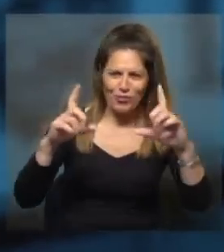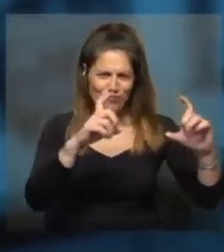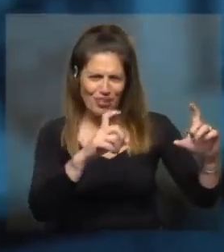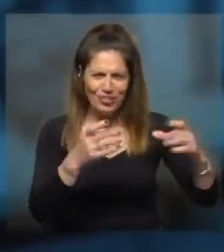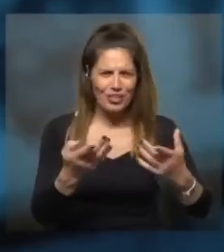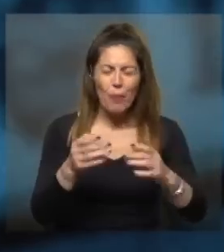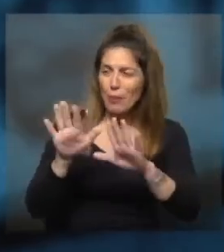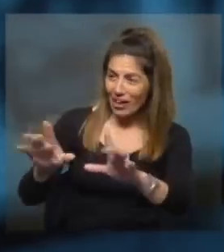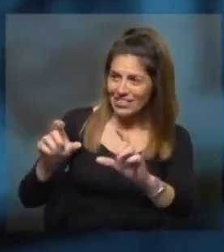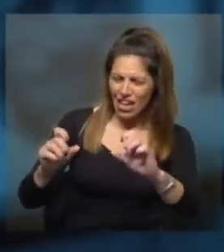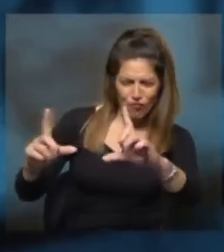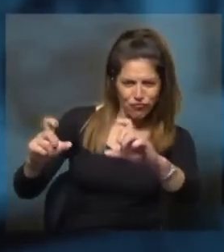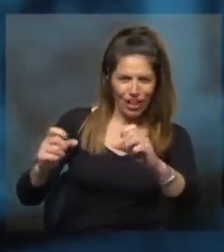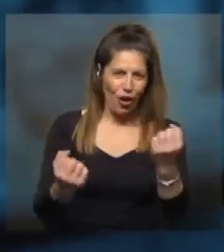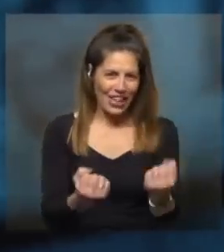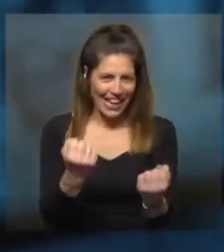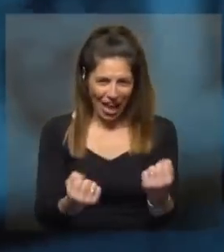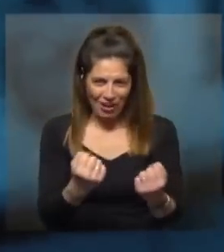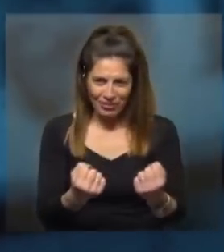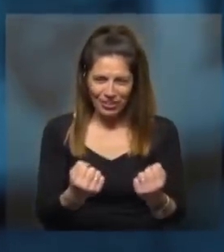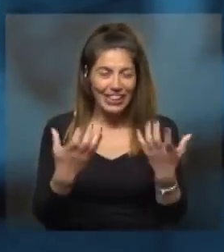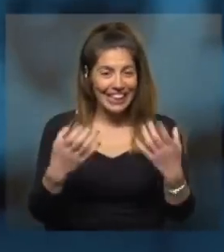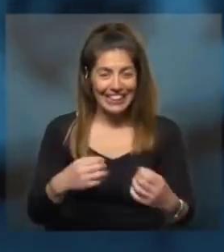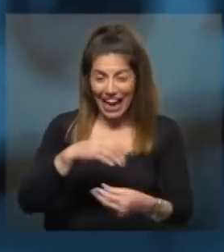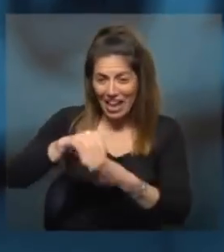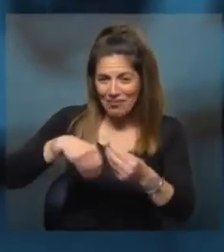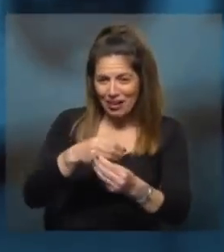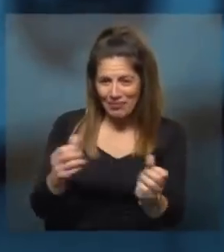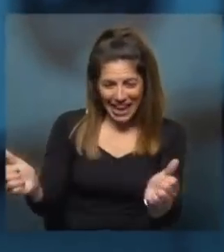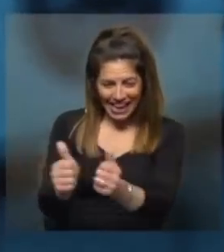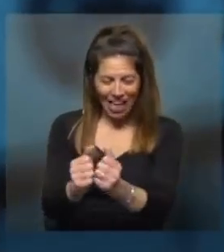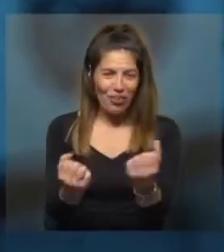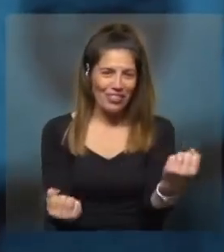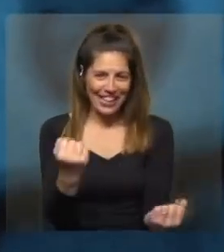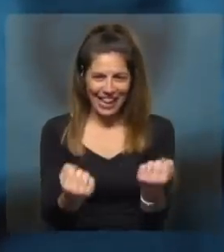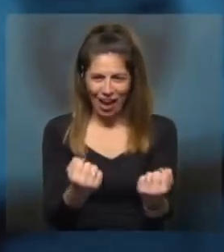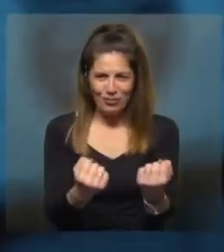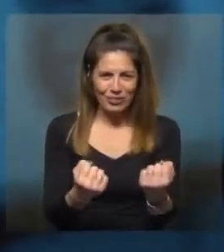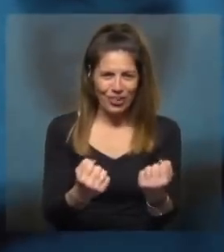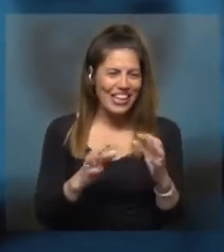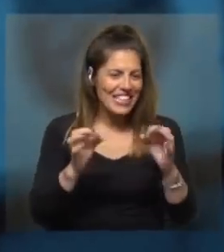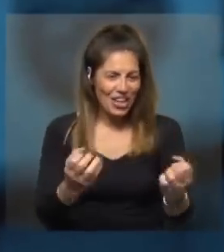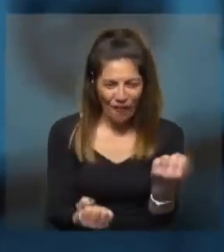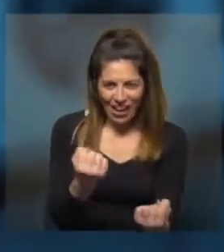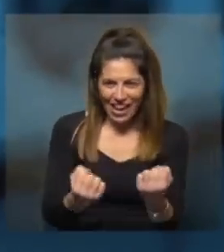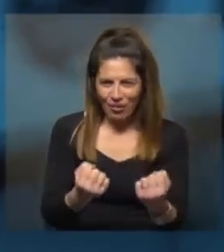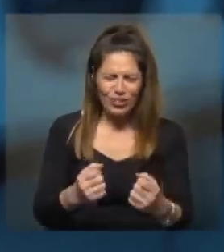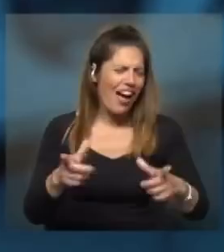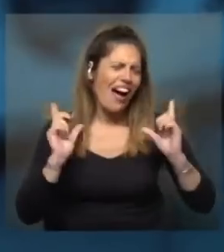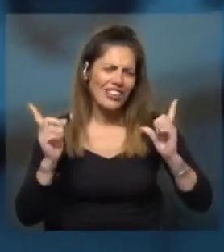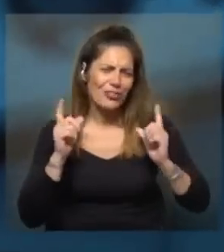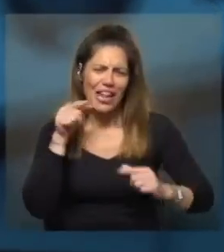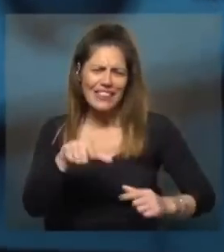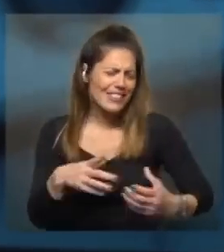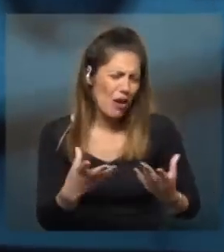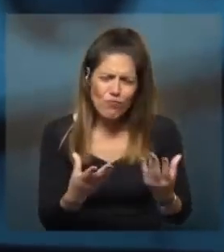Pónganse ahí con el auto él quería sacarnos fotos a la familia con el auto entendés que llegó el auto aventuras de esas